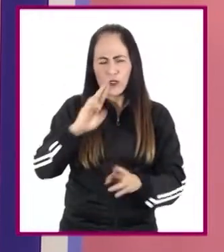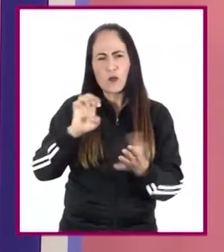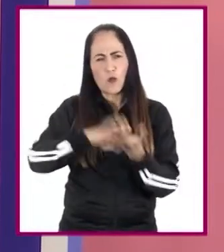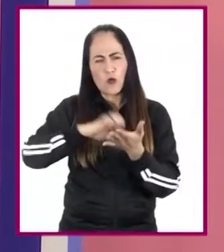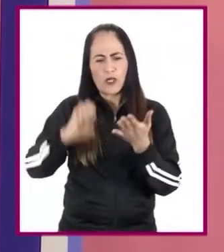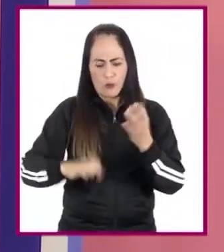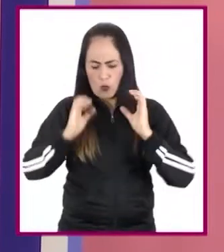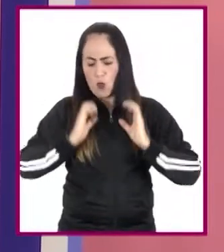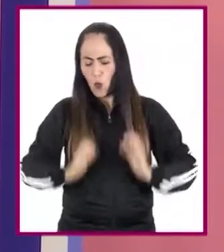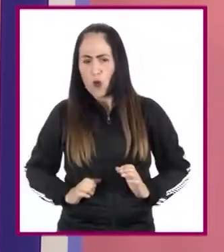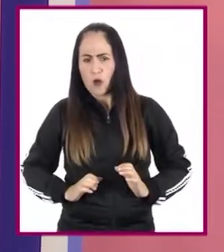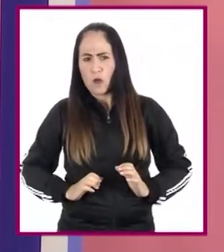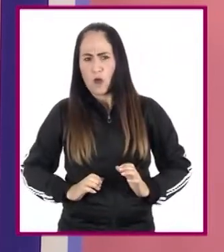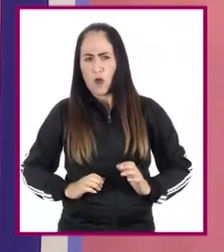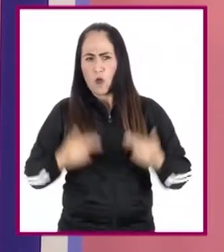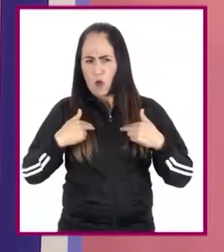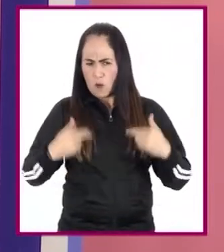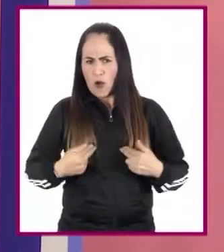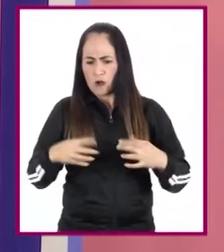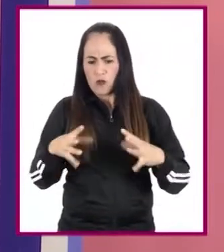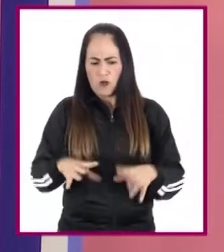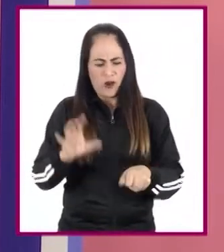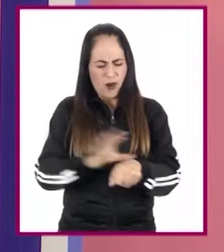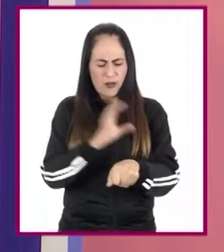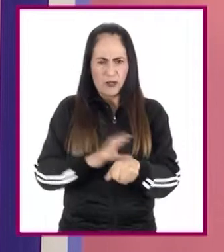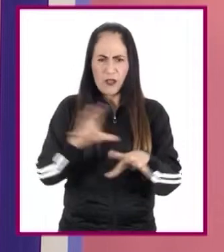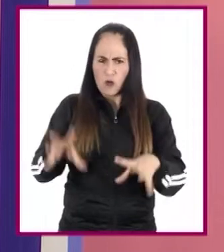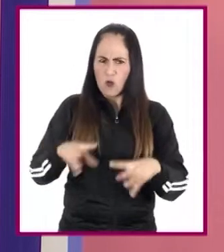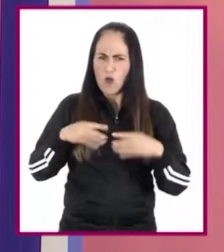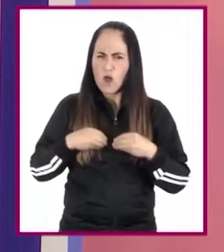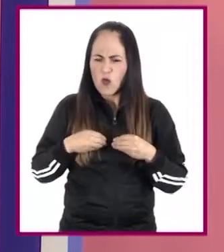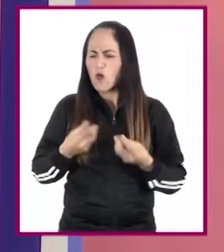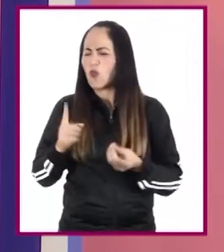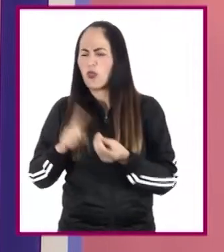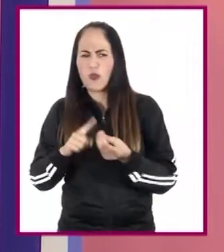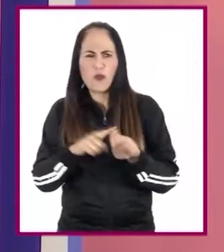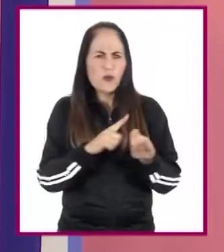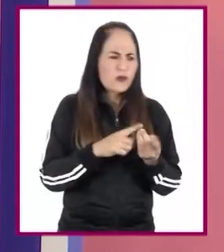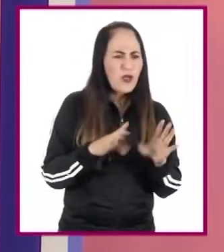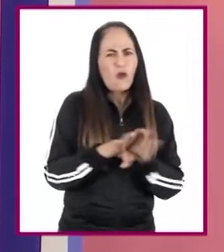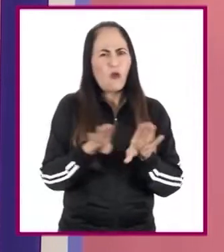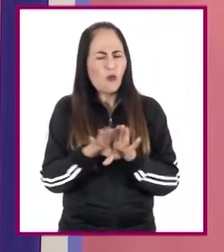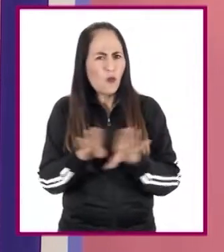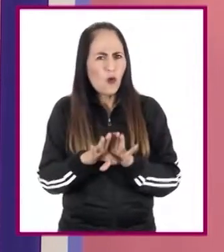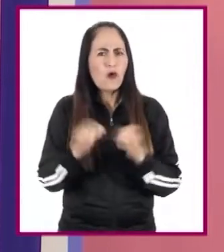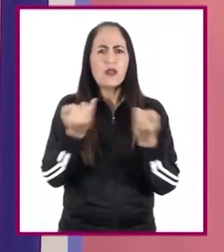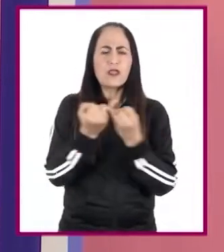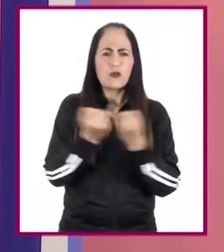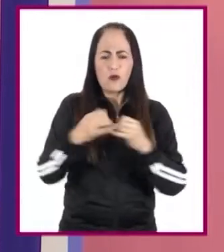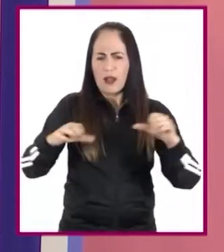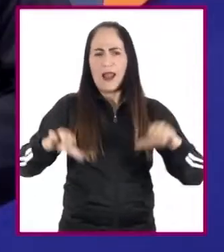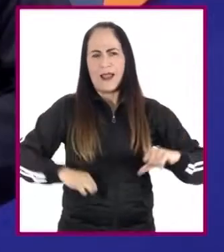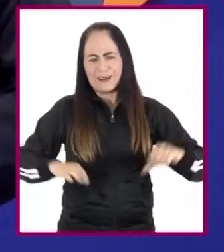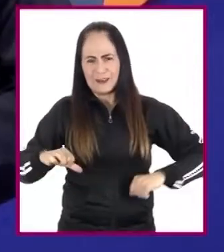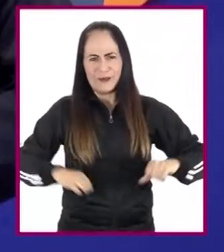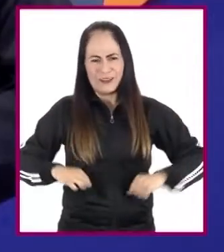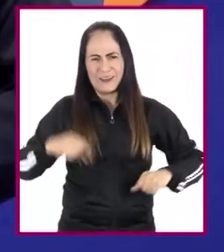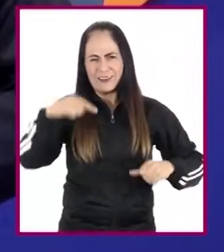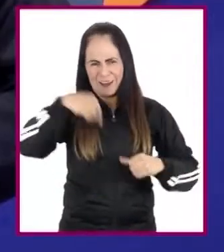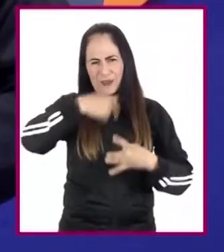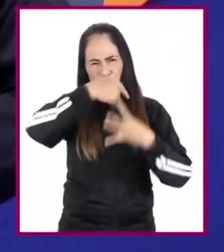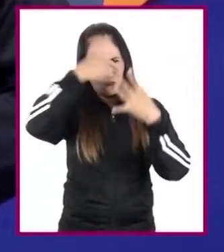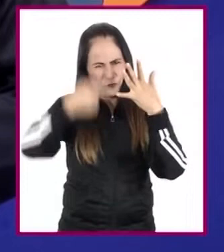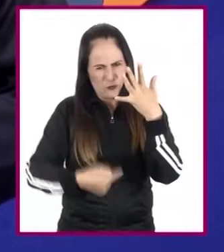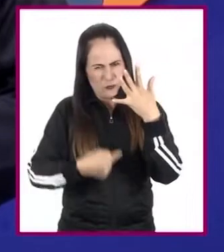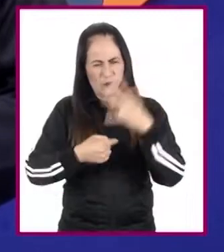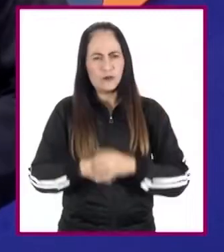cuerpo humano? Al reflexionar en torno a los problemas que se presentarán y al desarrollar las actividades planteadas en este proyecto,